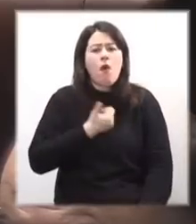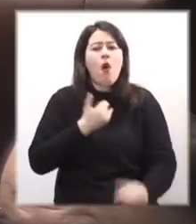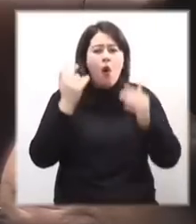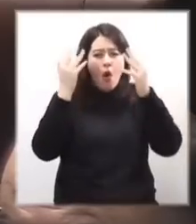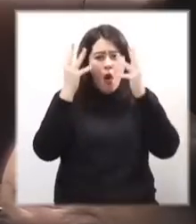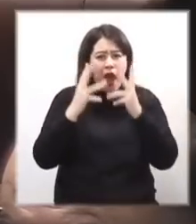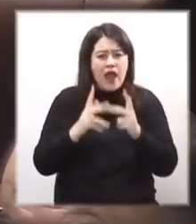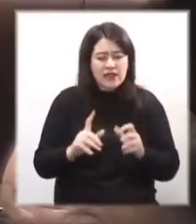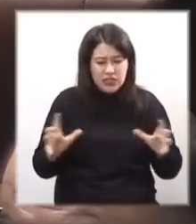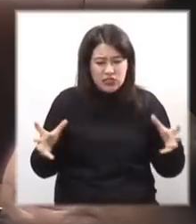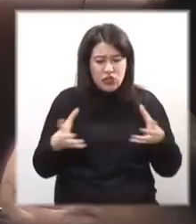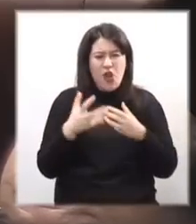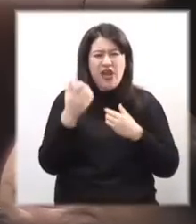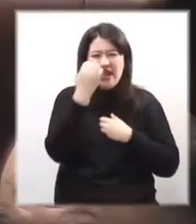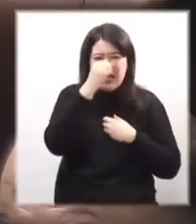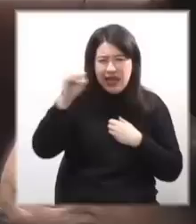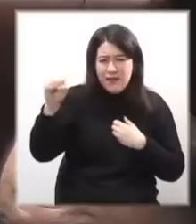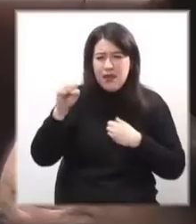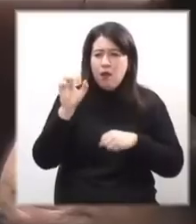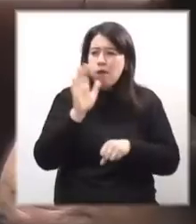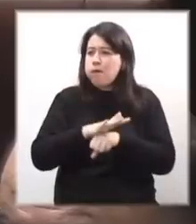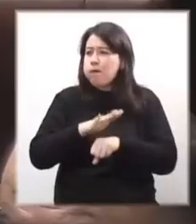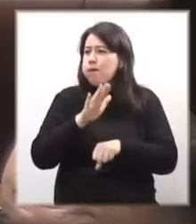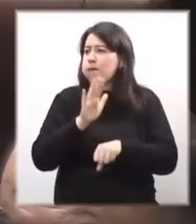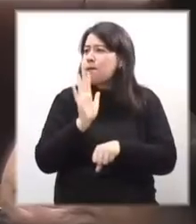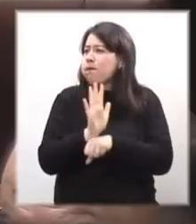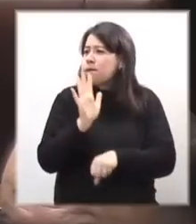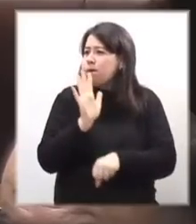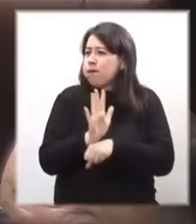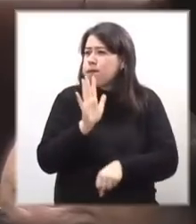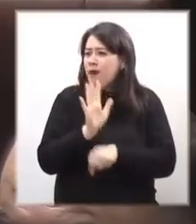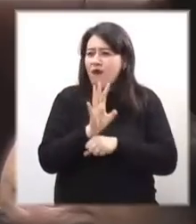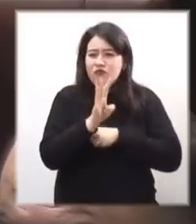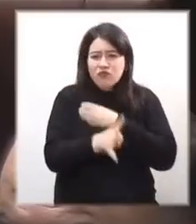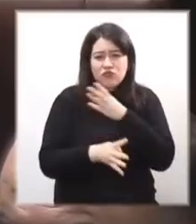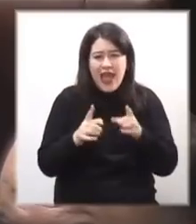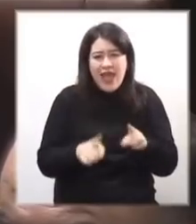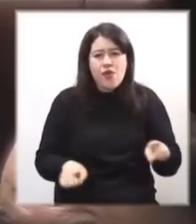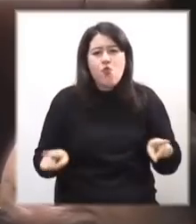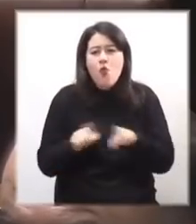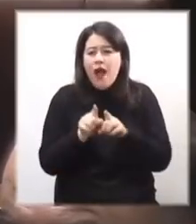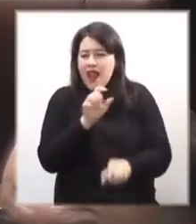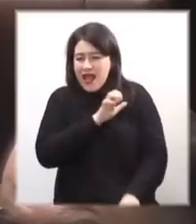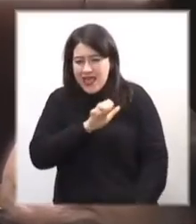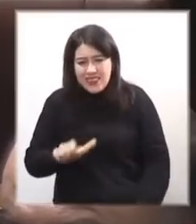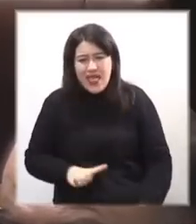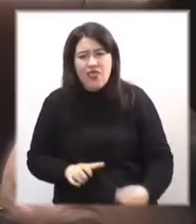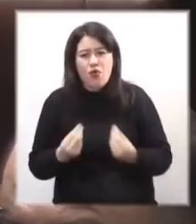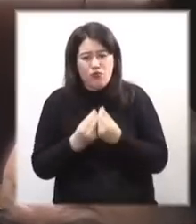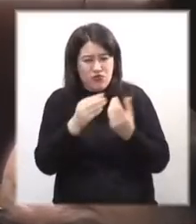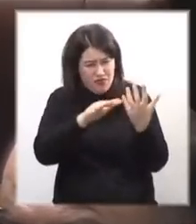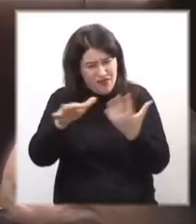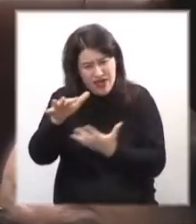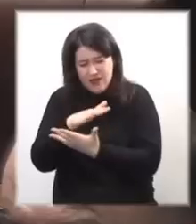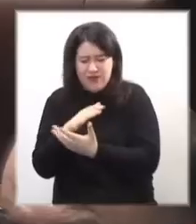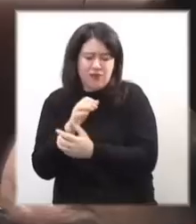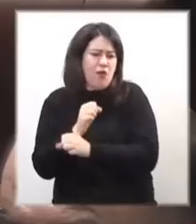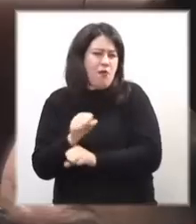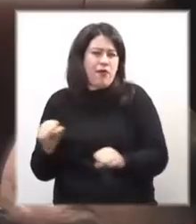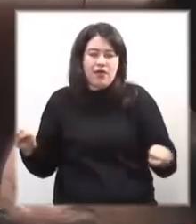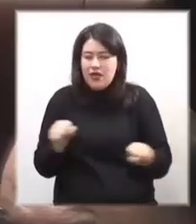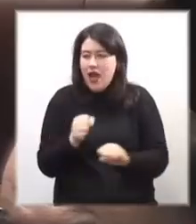organizaciones criminales ocupen el lugar y la función del Estado en varios barrios? También nos llegó en el día de